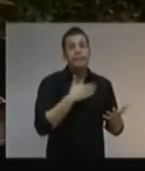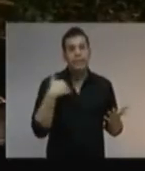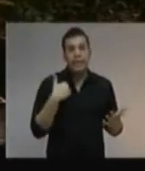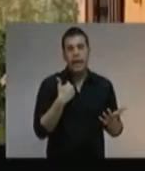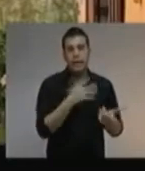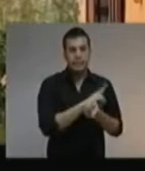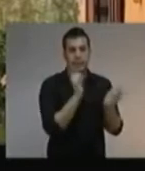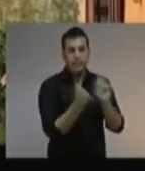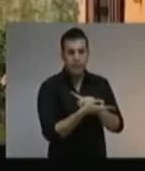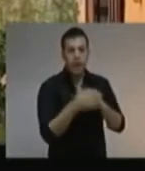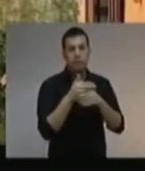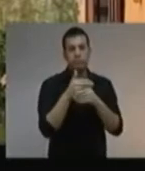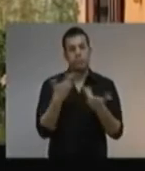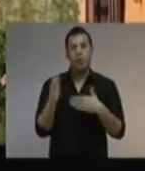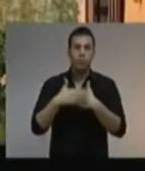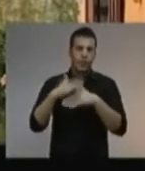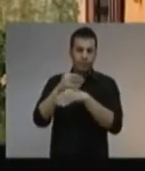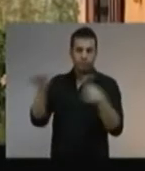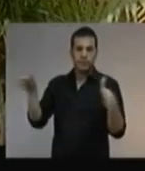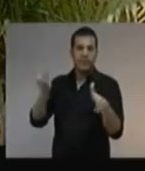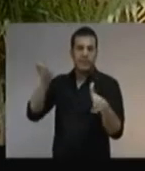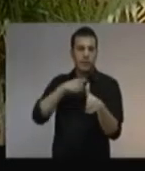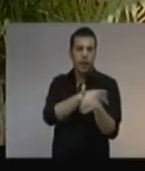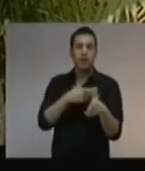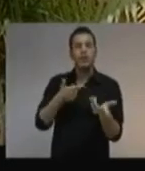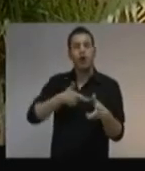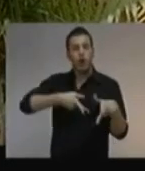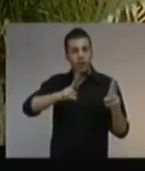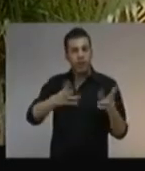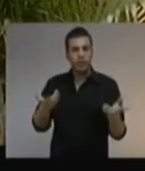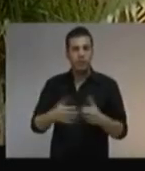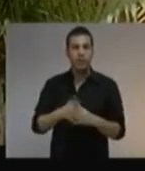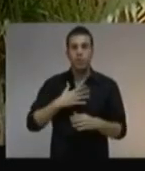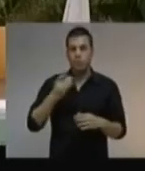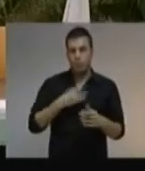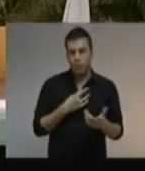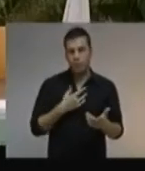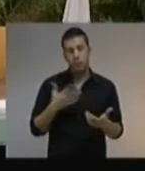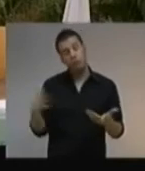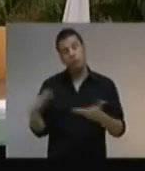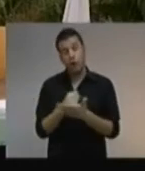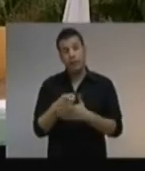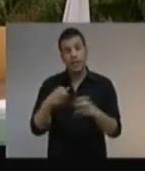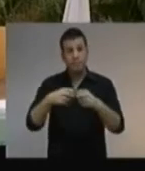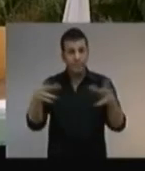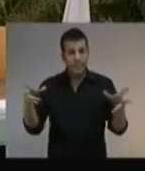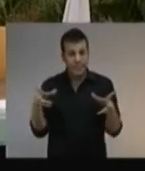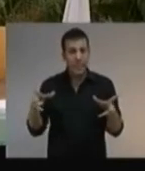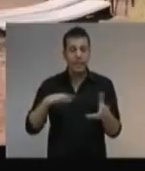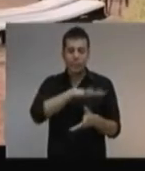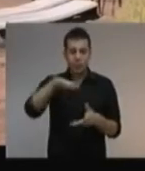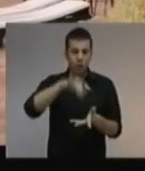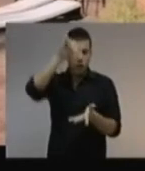de vida a estas casas, ¿no?, abrir sus puertas y transformarlas en lo que son hoteles rurales. Casi todas constan, ¿no?, de servicios como piscina y todas están localizadas en